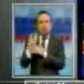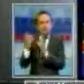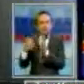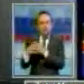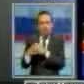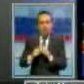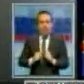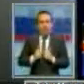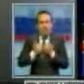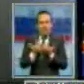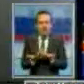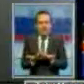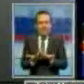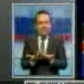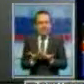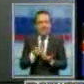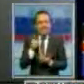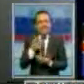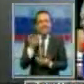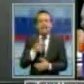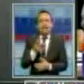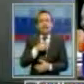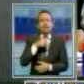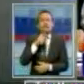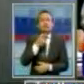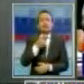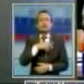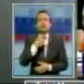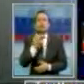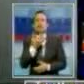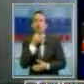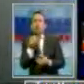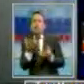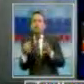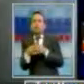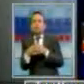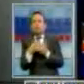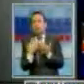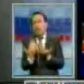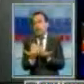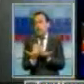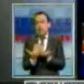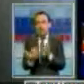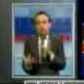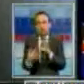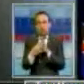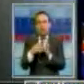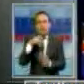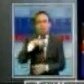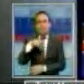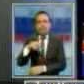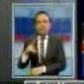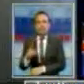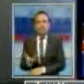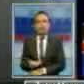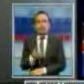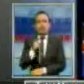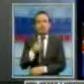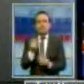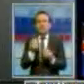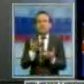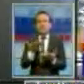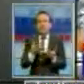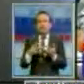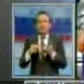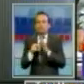aspiro que tengamos ellos. ¿Y quién espera que dirija el PPD a todo esto? Yo espero que haya unidad, te lo dije. Yo creo que el PPD lo que tiene que hacer hoy día es dejarse... Una